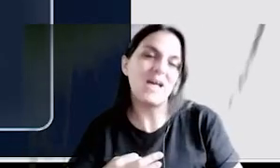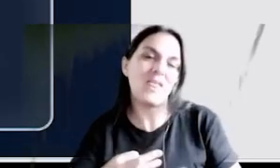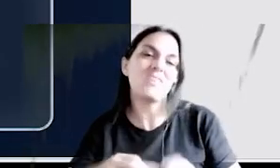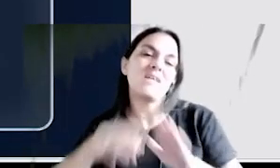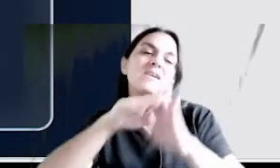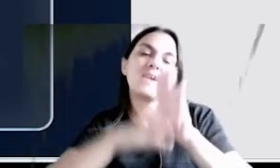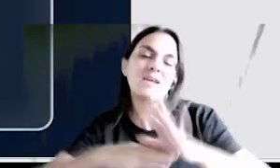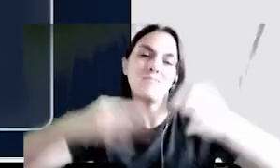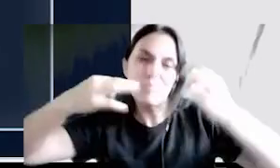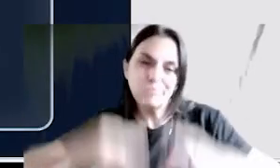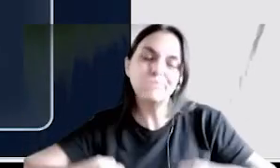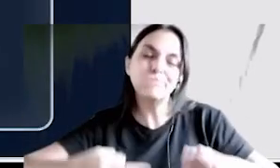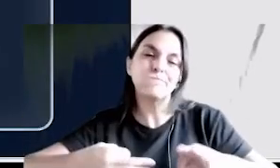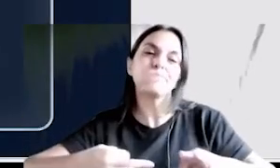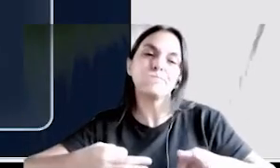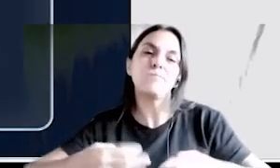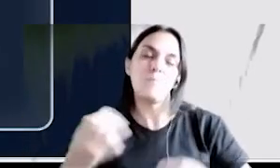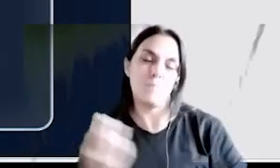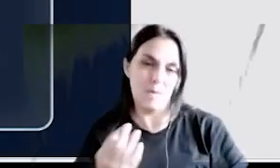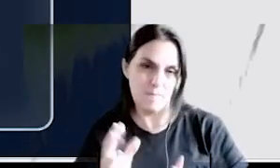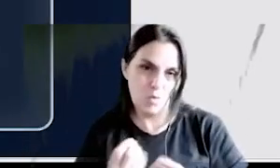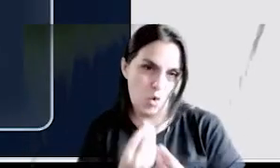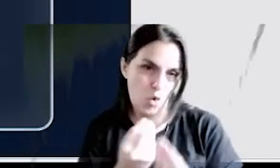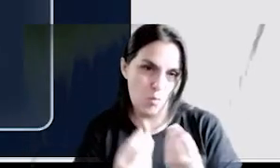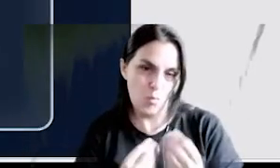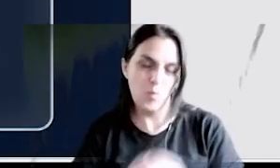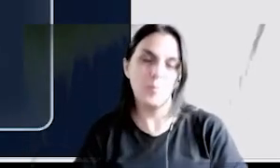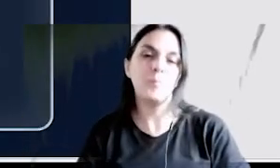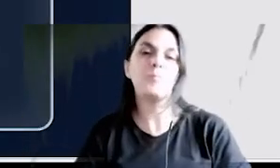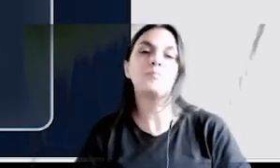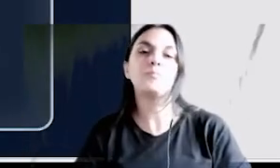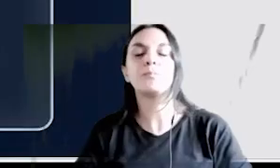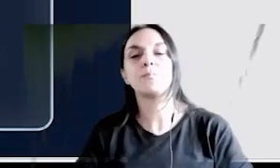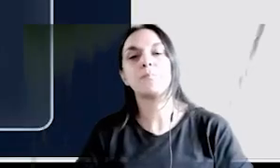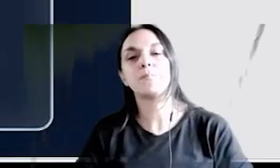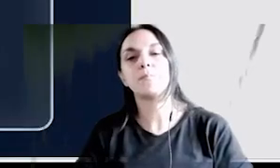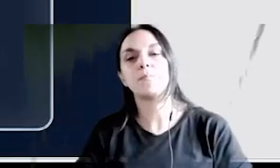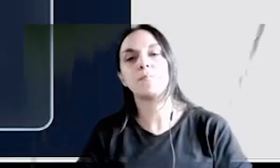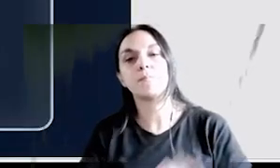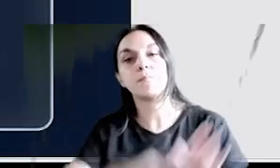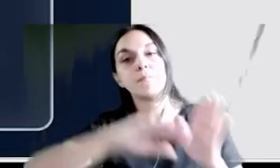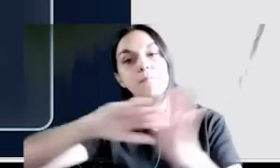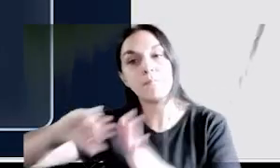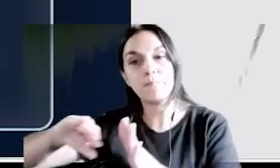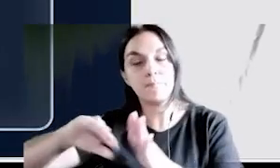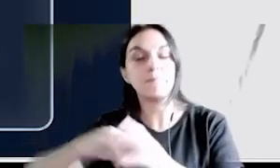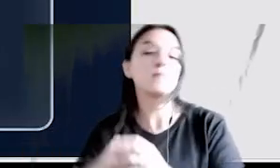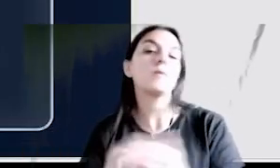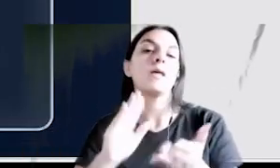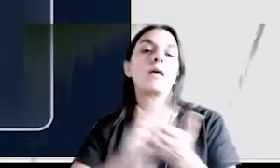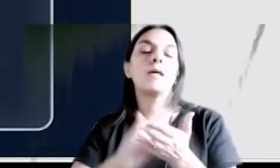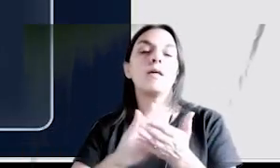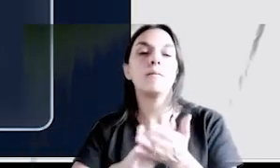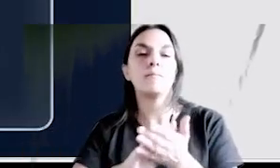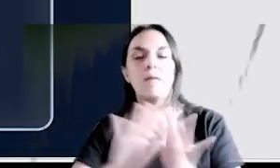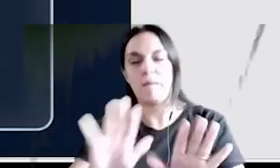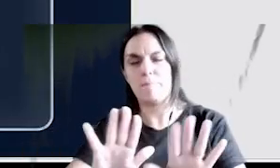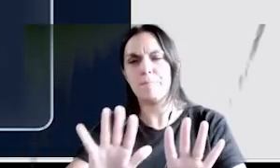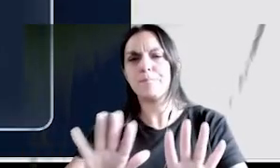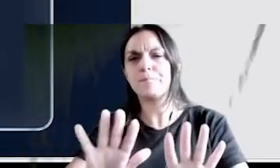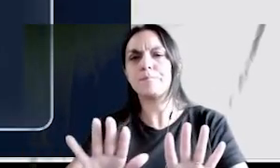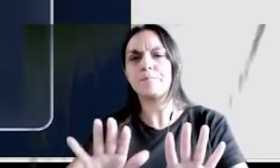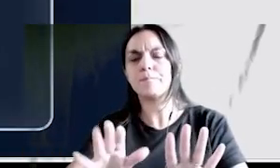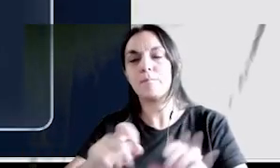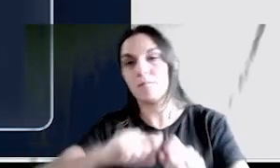régimen de ganancias de cuarta categoría. Después también tenemos una particularidad con lo que es, bueno, ahora después en